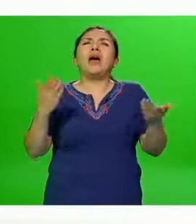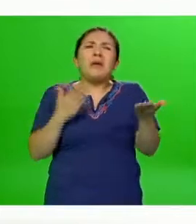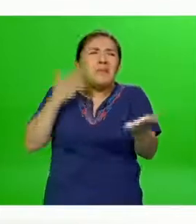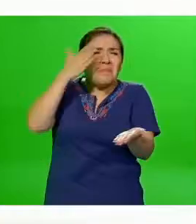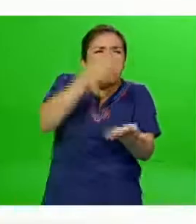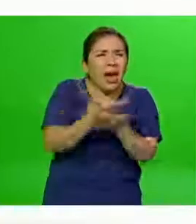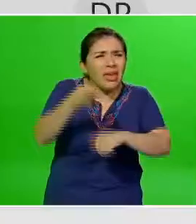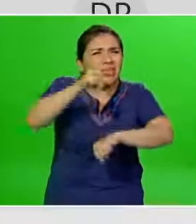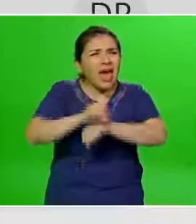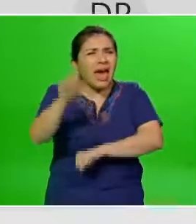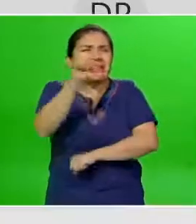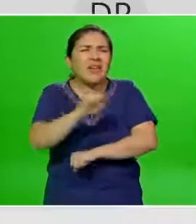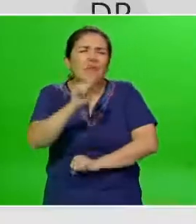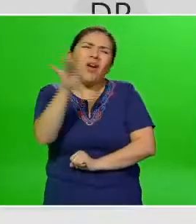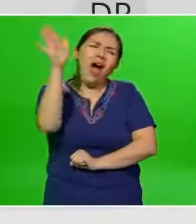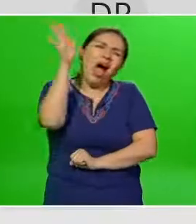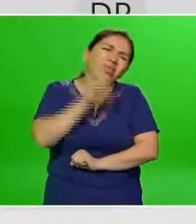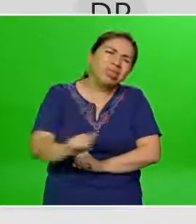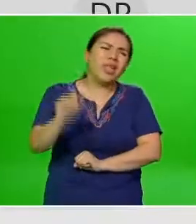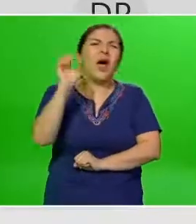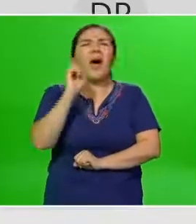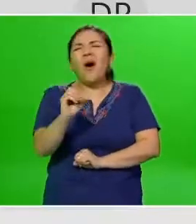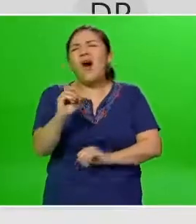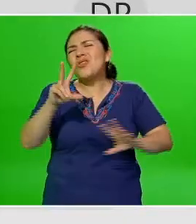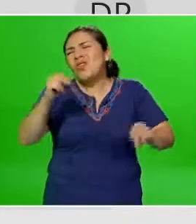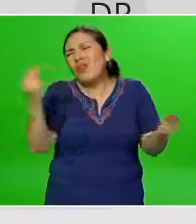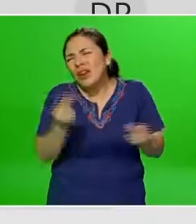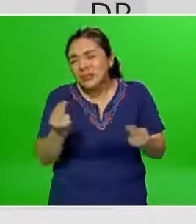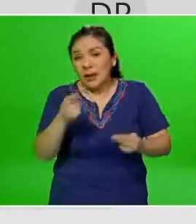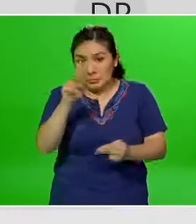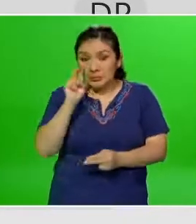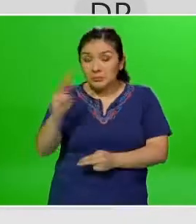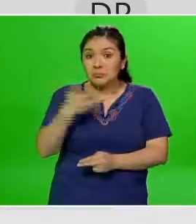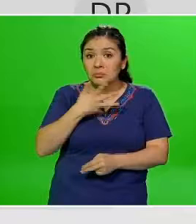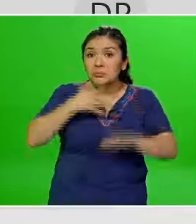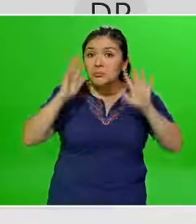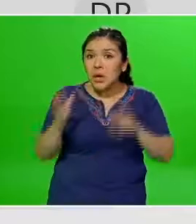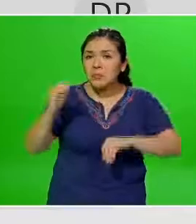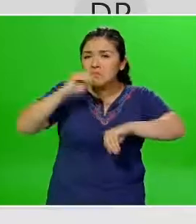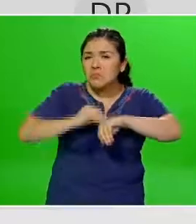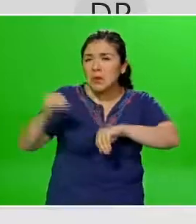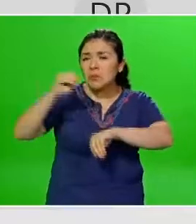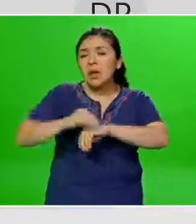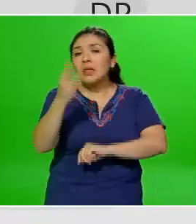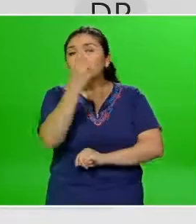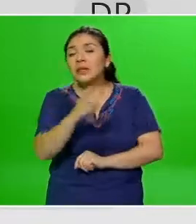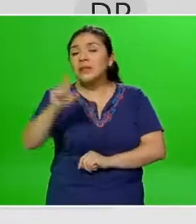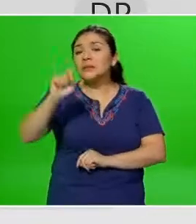acuden en esos días a los puntos de vacunación, vean ustedes cómo se lograron aplicar